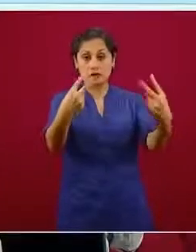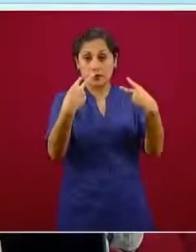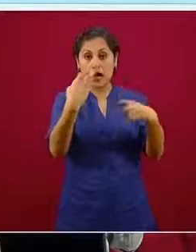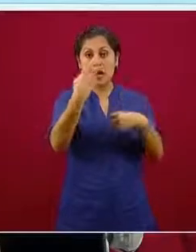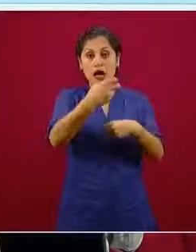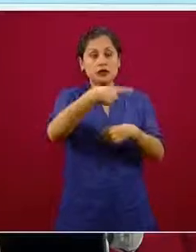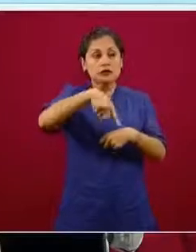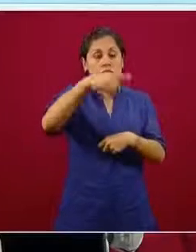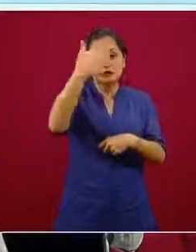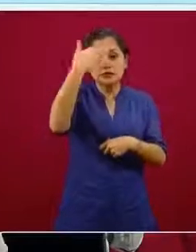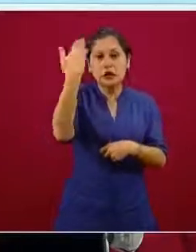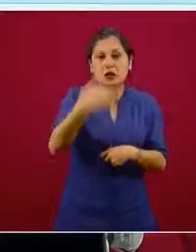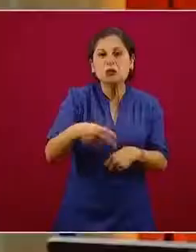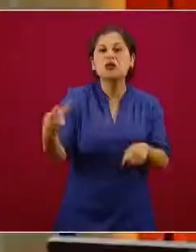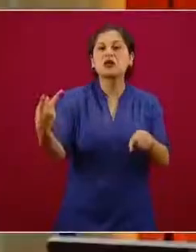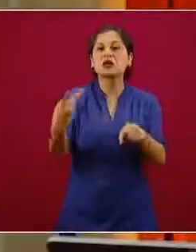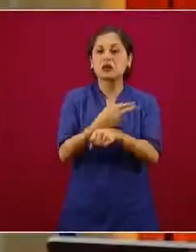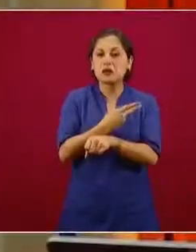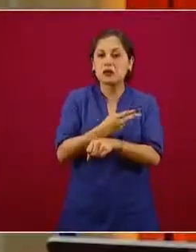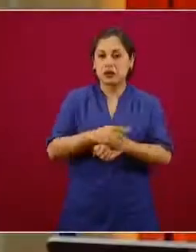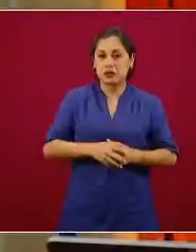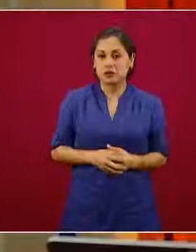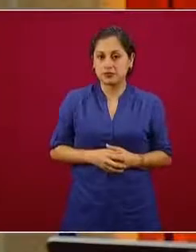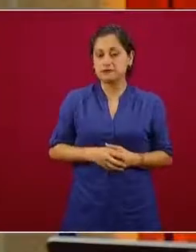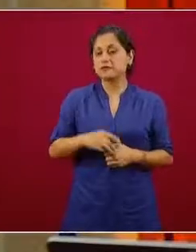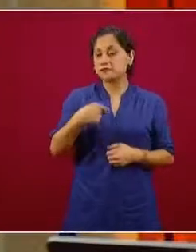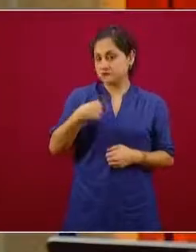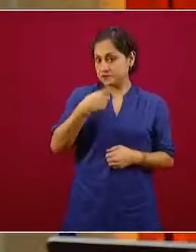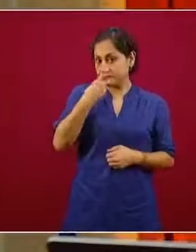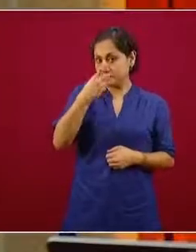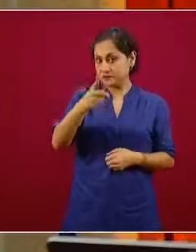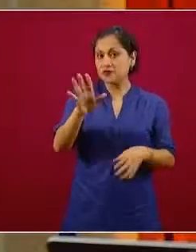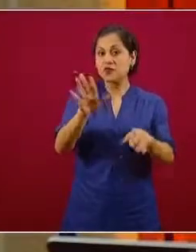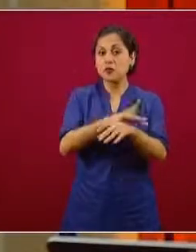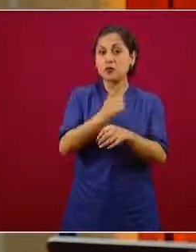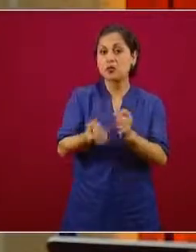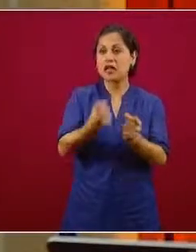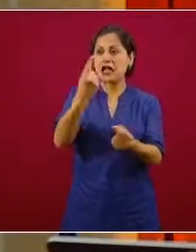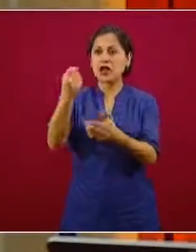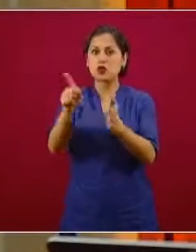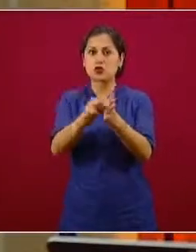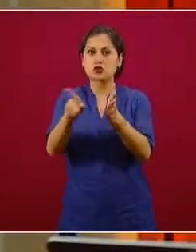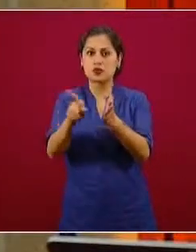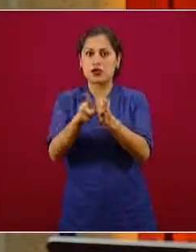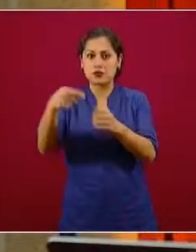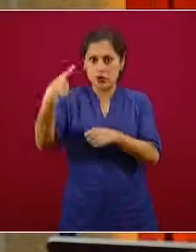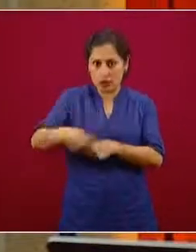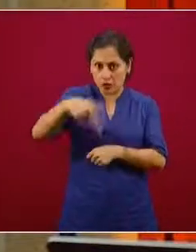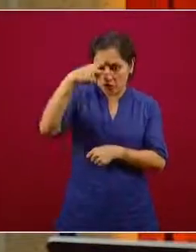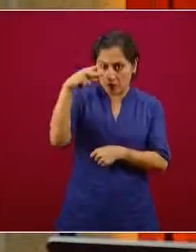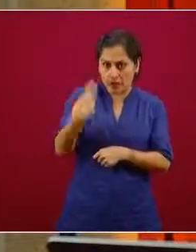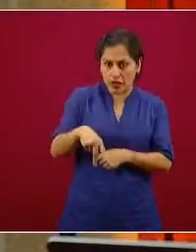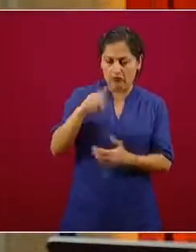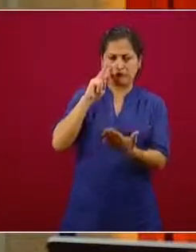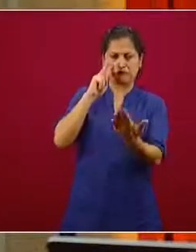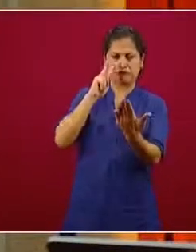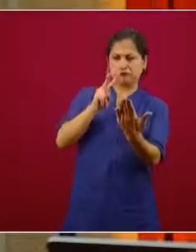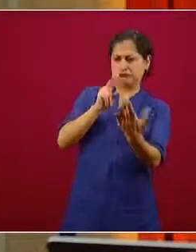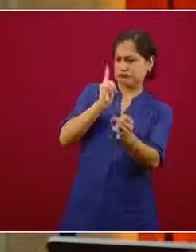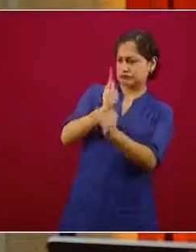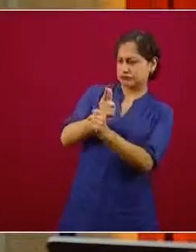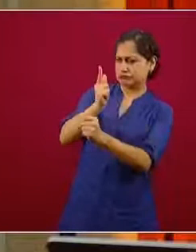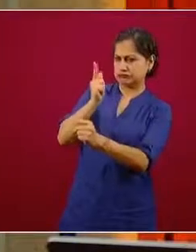particular porque las primeras planas de algunos periódicos nacionales me llamaron la atención hoy. Parecieran encontrar un punto